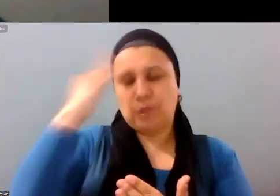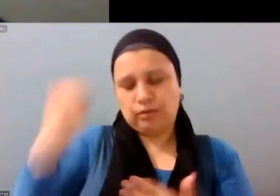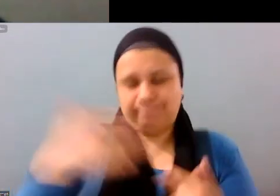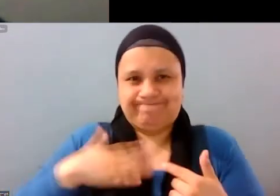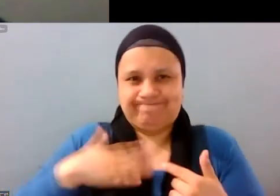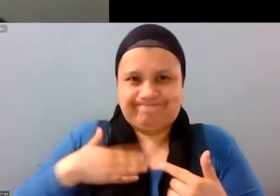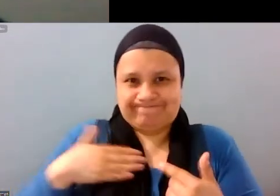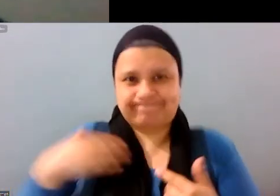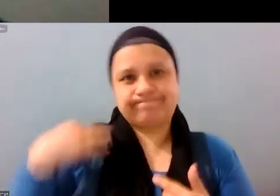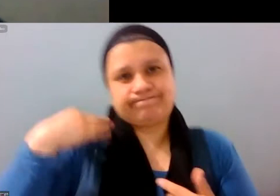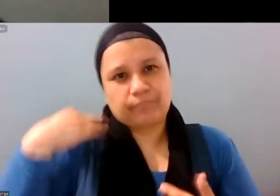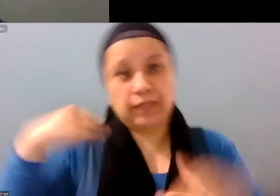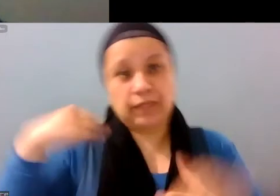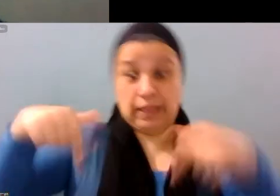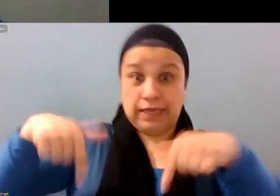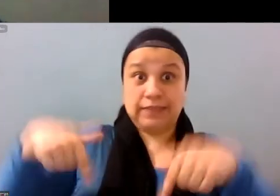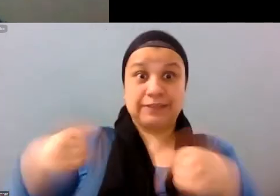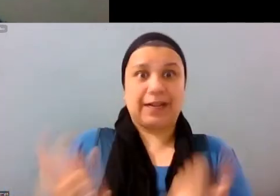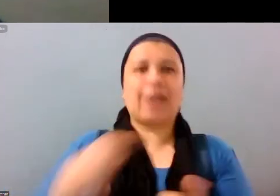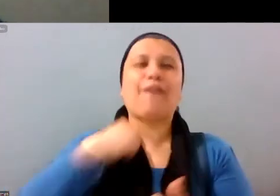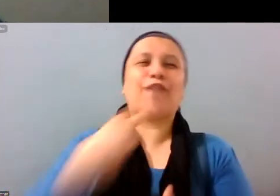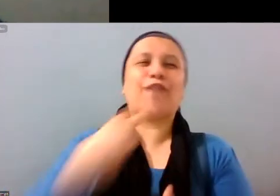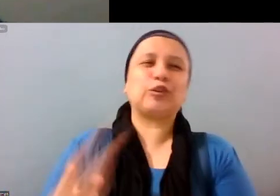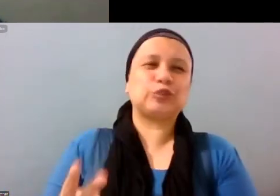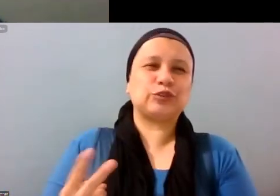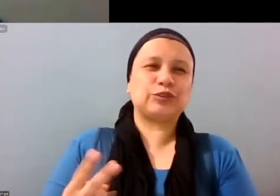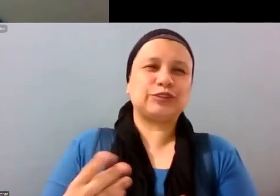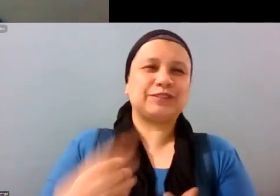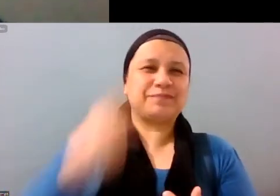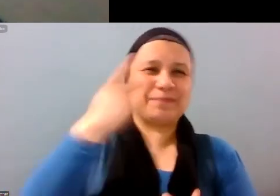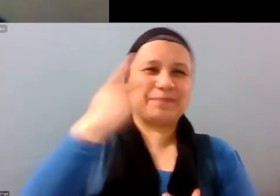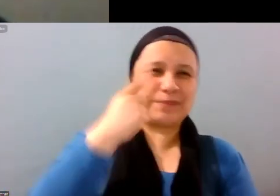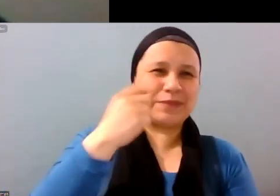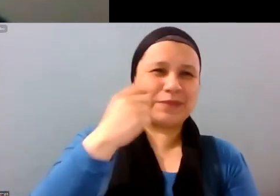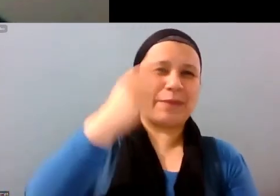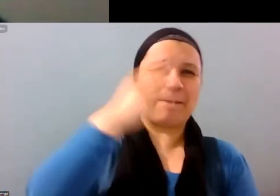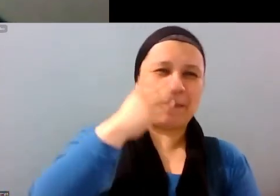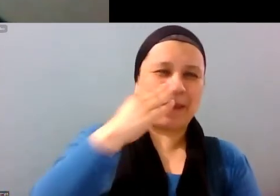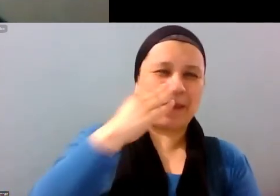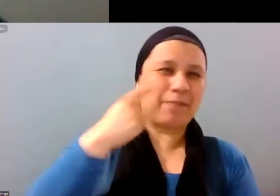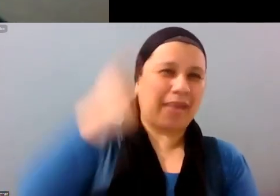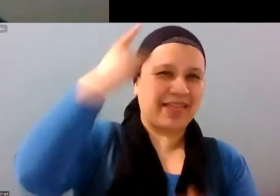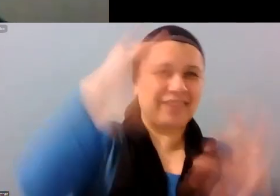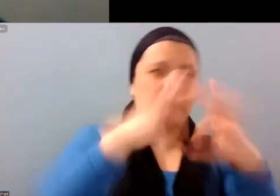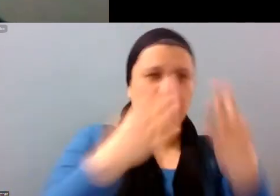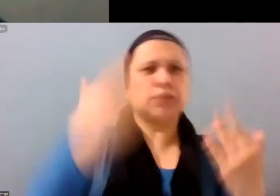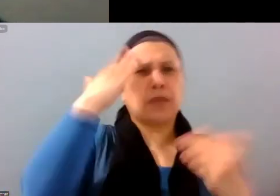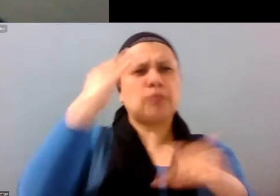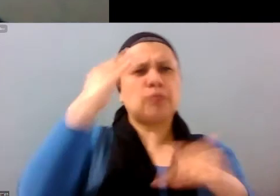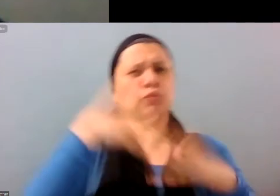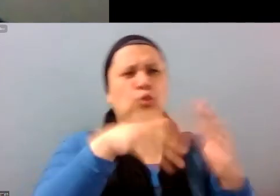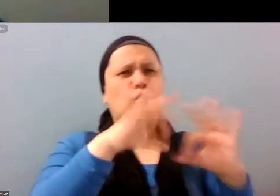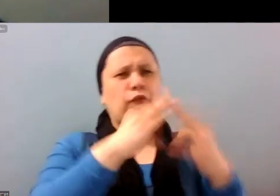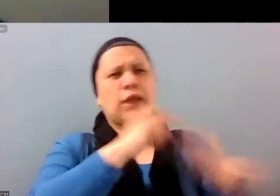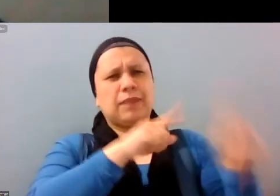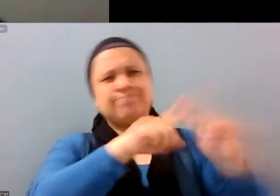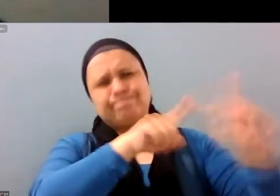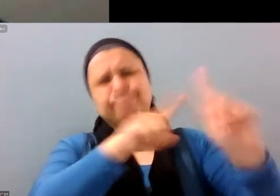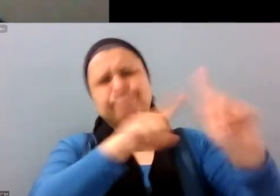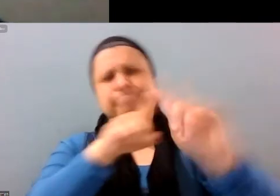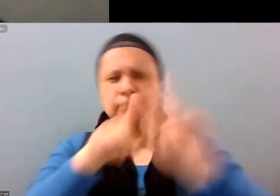y ser en este momento la voz de muchos padres de familia ¿verdad? aunque todos sabemos que en los hogares todo es diferente cada uno